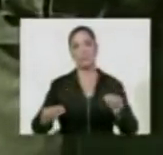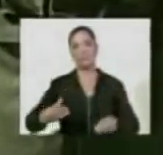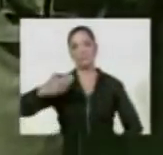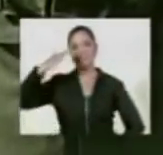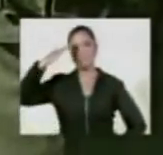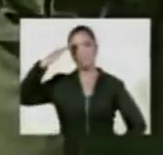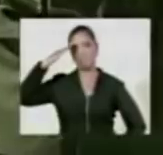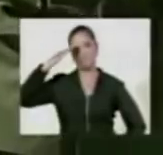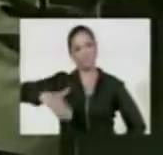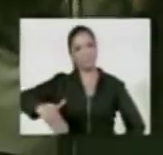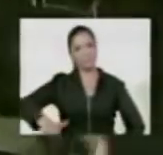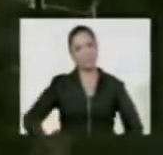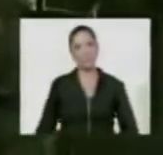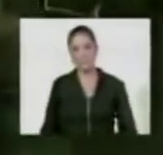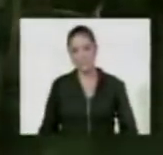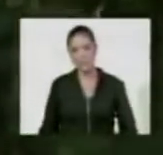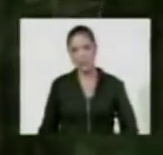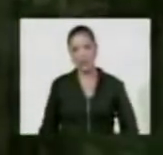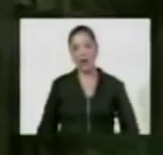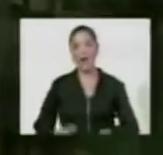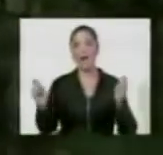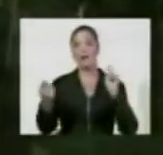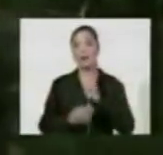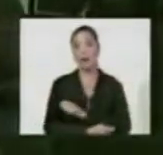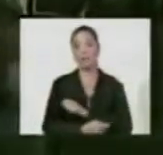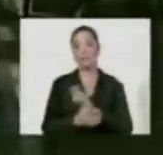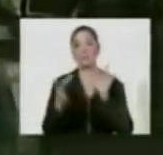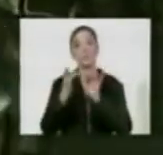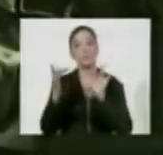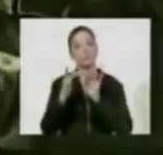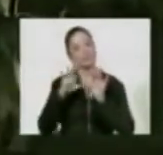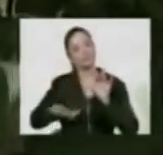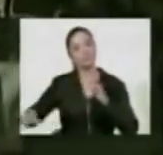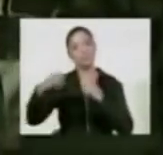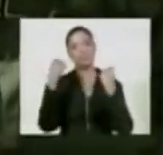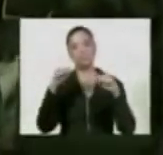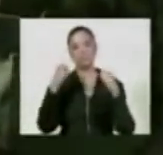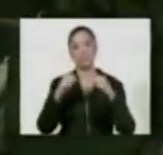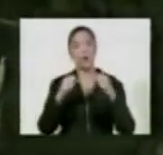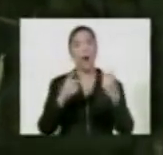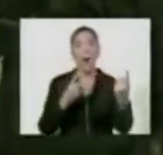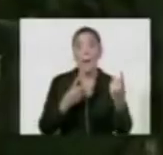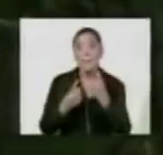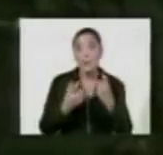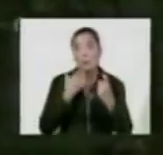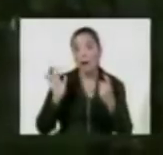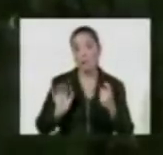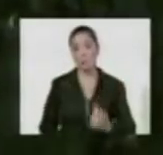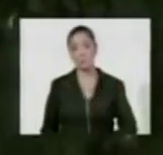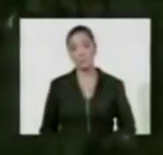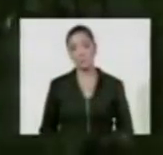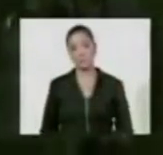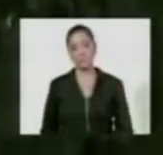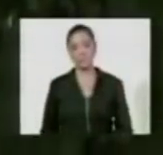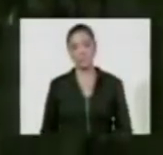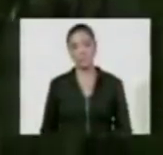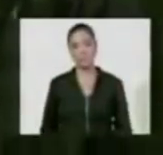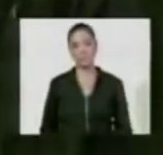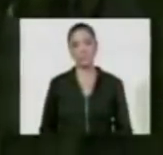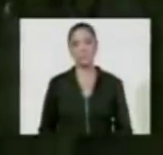para hacer el cambio a los siguientes escenarios del ejercicio. Y cualquier pregunta, mi comandante jefe.